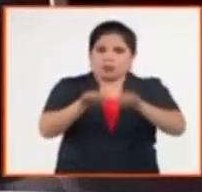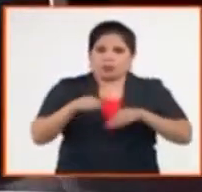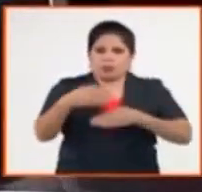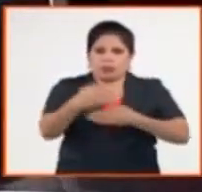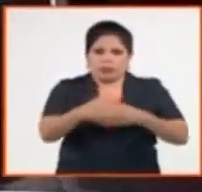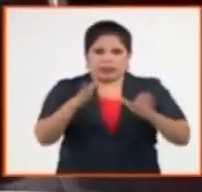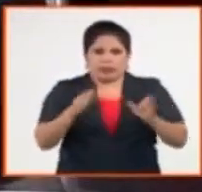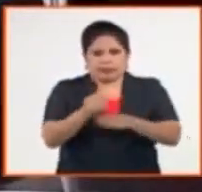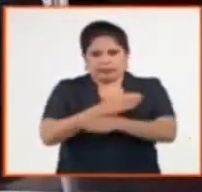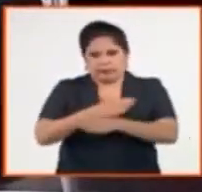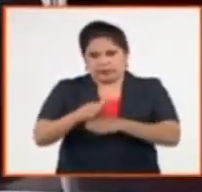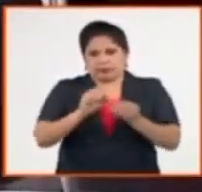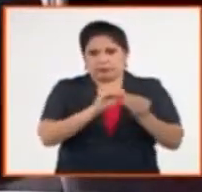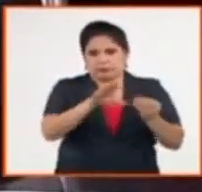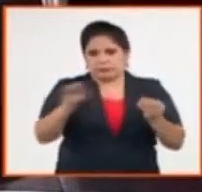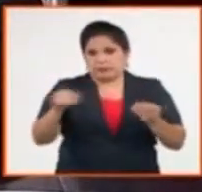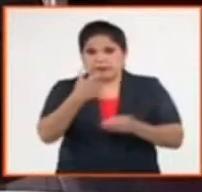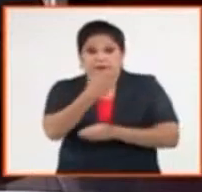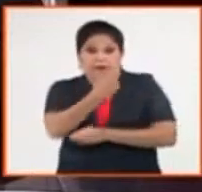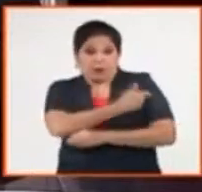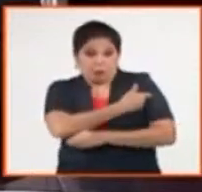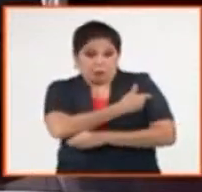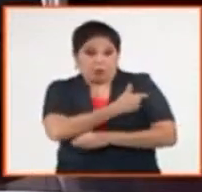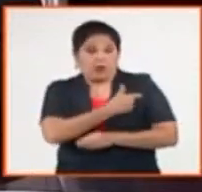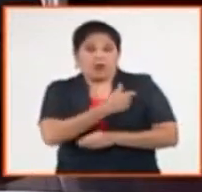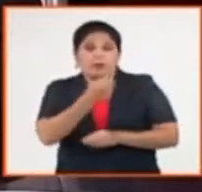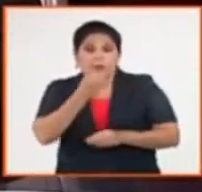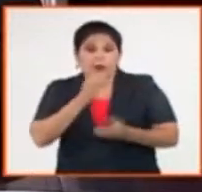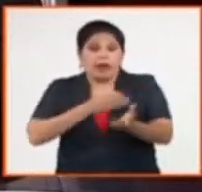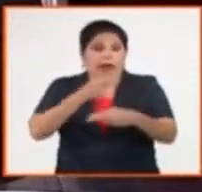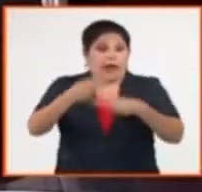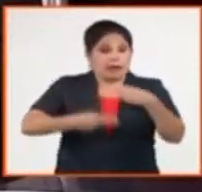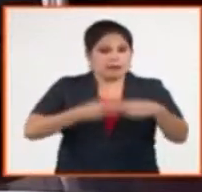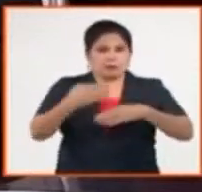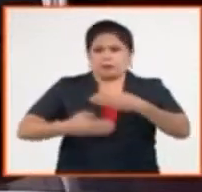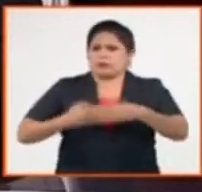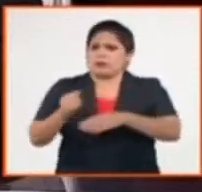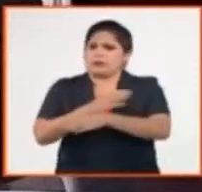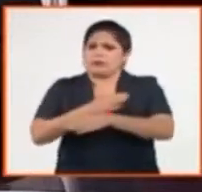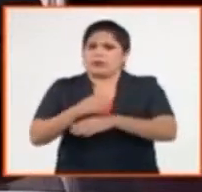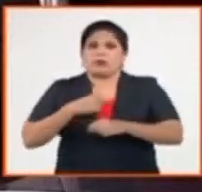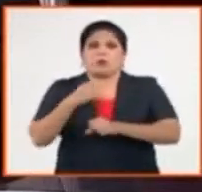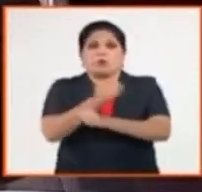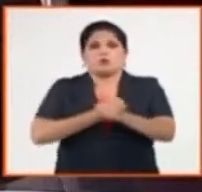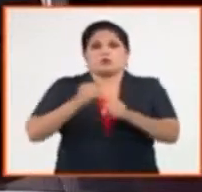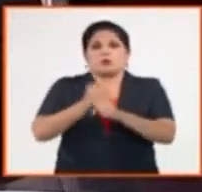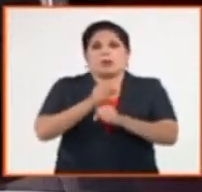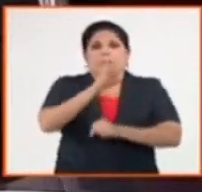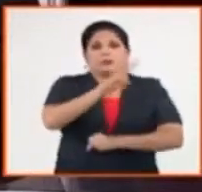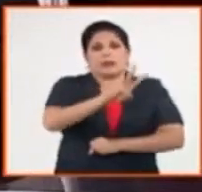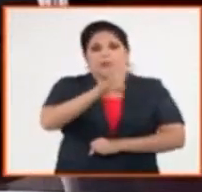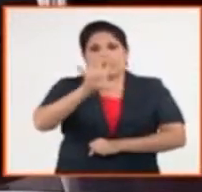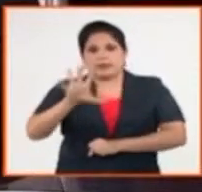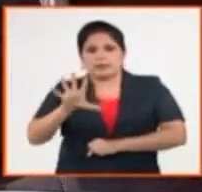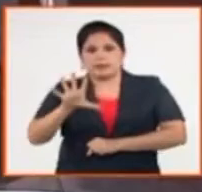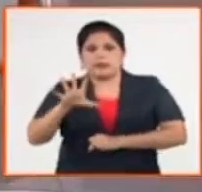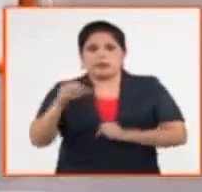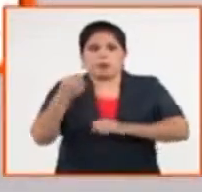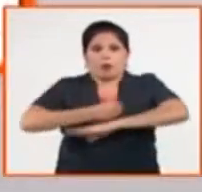transportación y la distribución de vacunas tenemos que decir que para poder desarrollar todo este proceso hemos utilizado 35 vehículos refrigerados